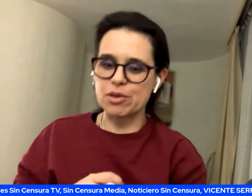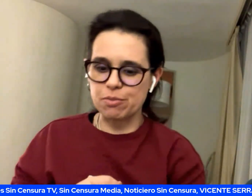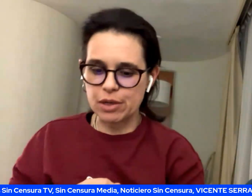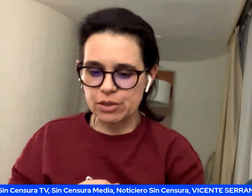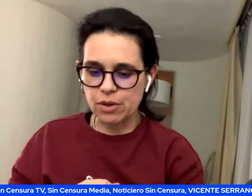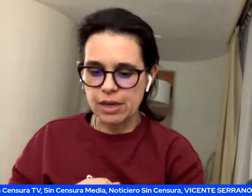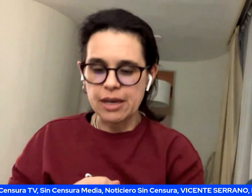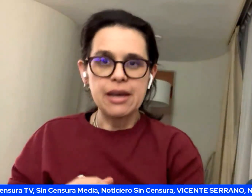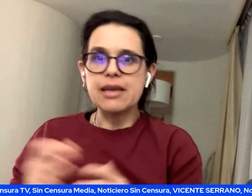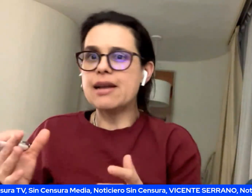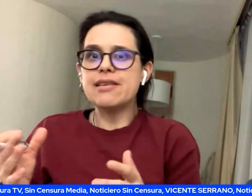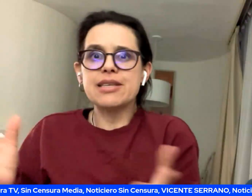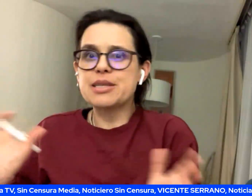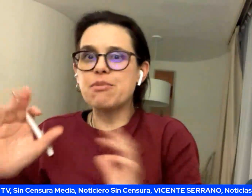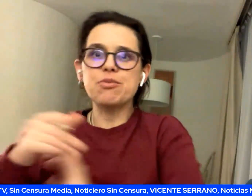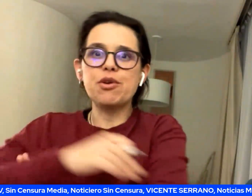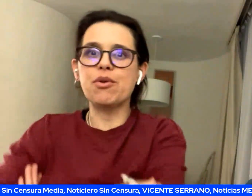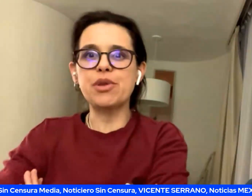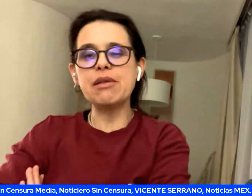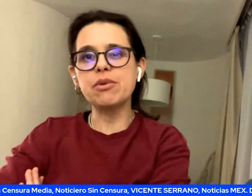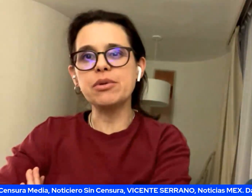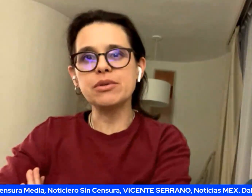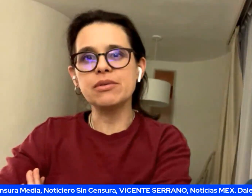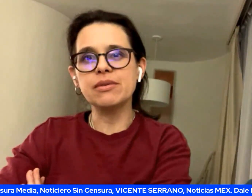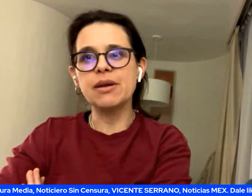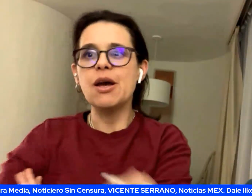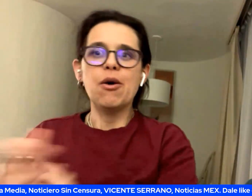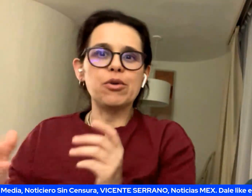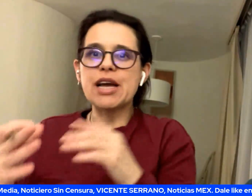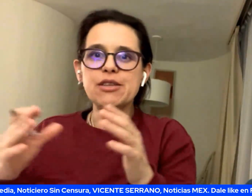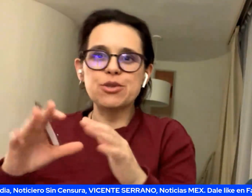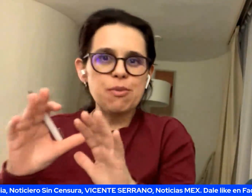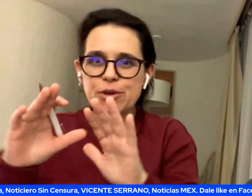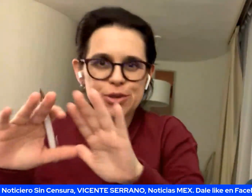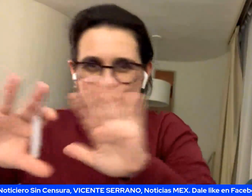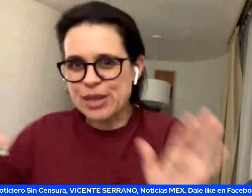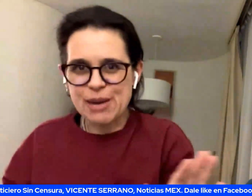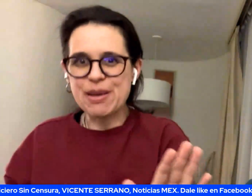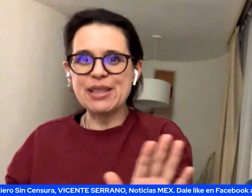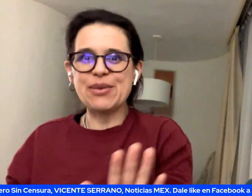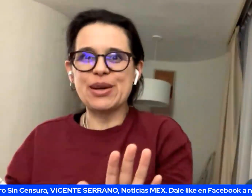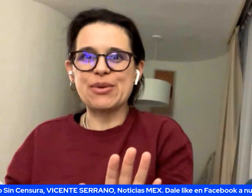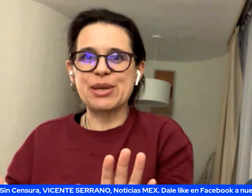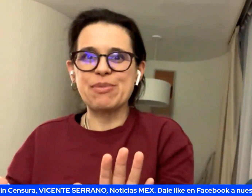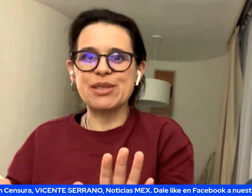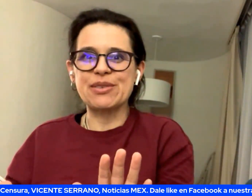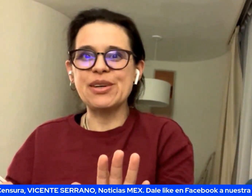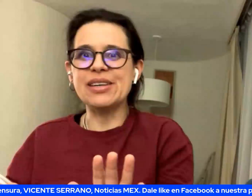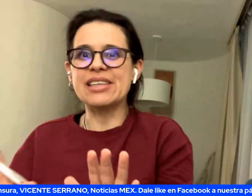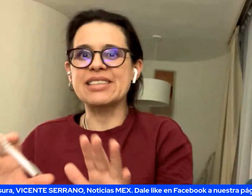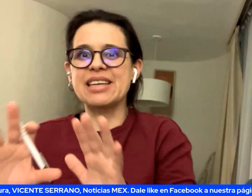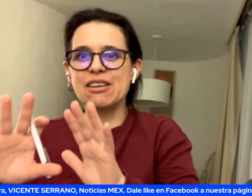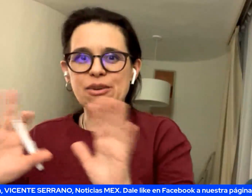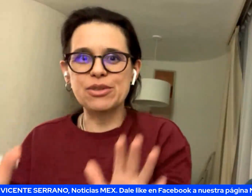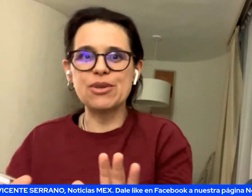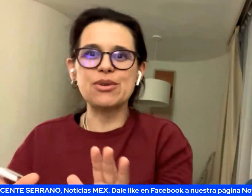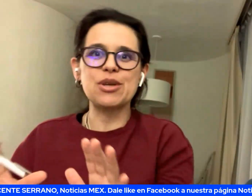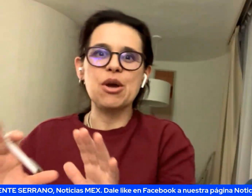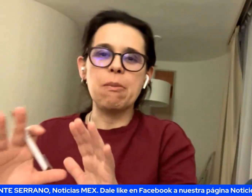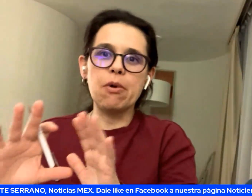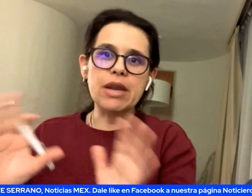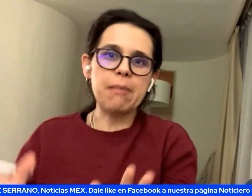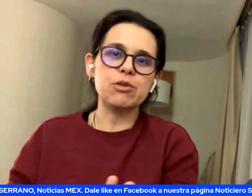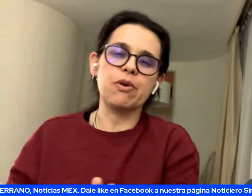Manuel, por supuesto. Y él dice, estamos muy contentos. O sea, somos totalmente otra cosa, pues, ¿no?